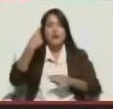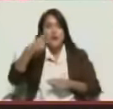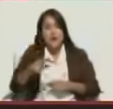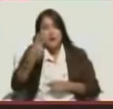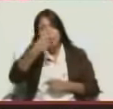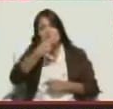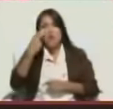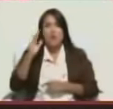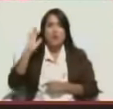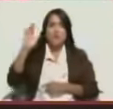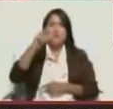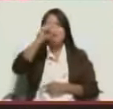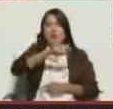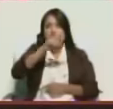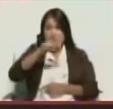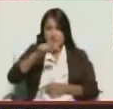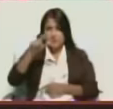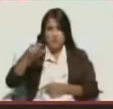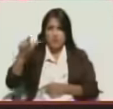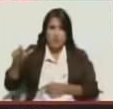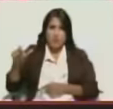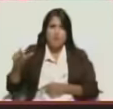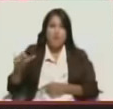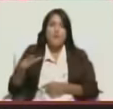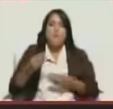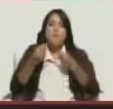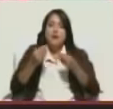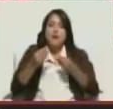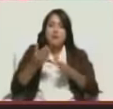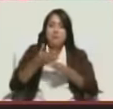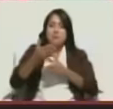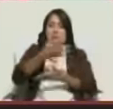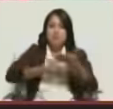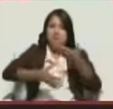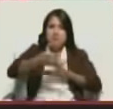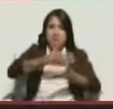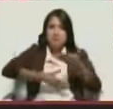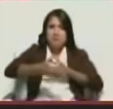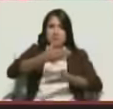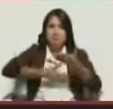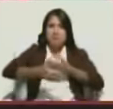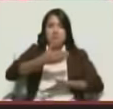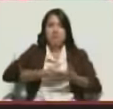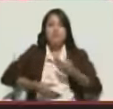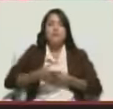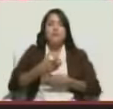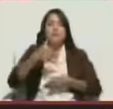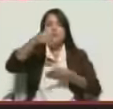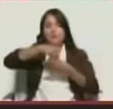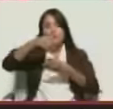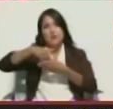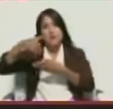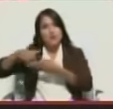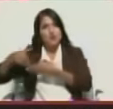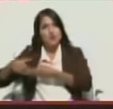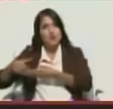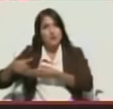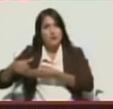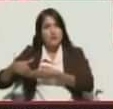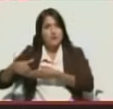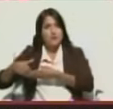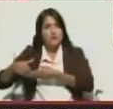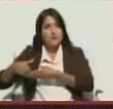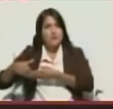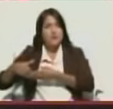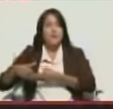de pueblo con su deseo de familiarizarse con el mejor sistema electoral del mundo y